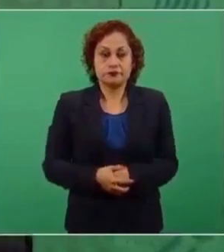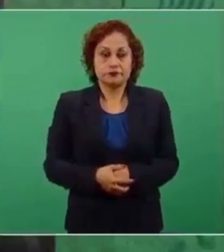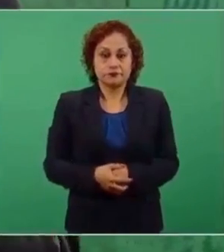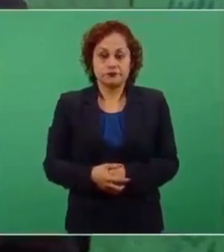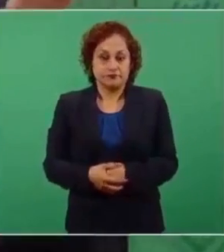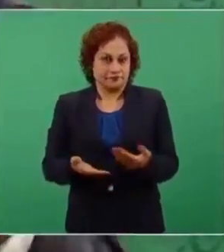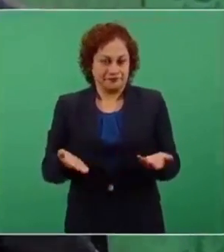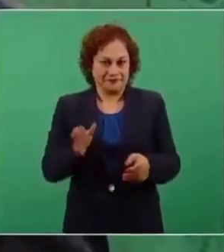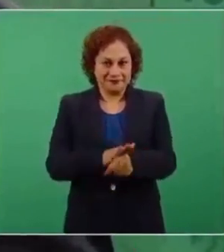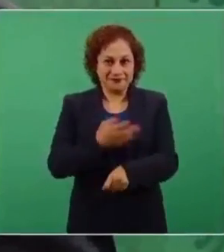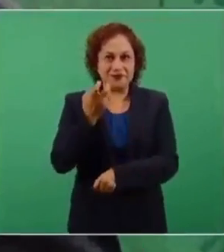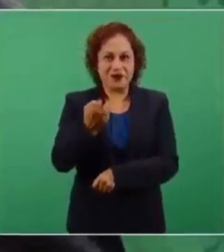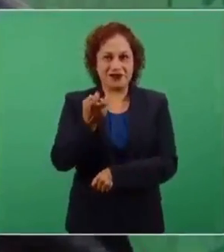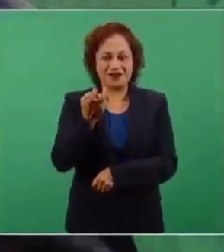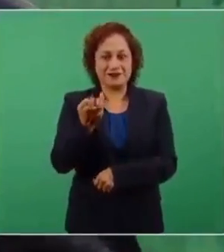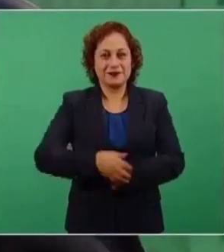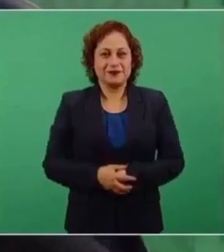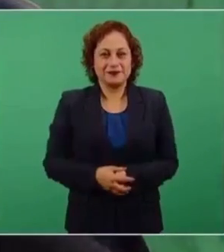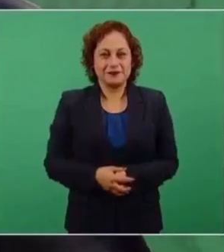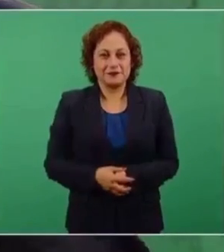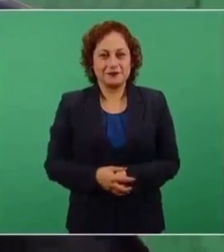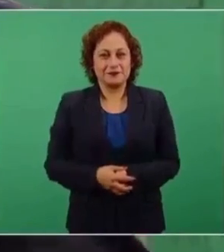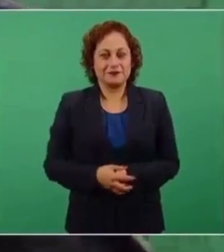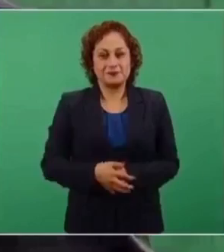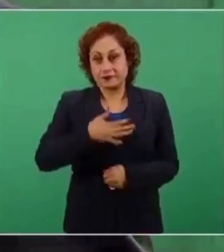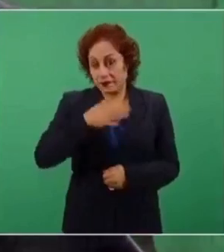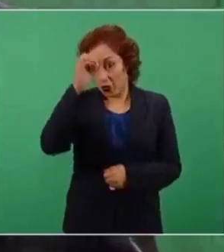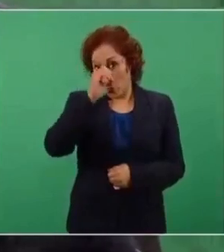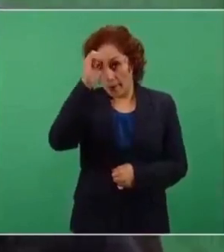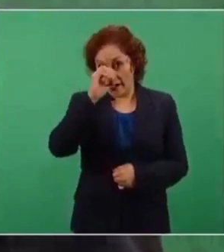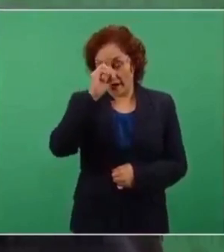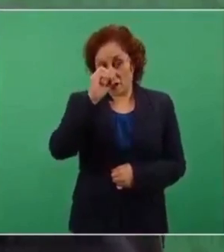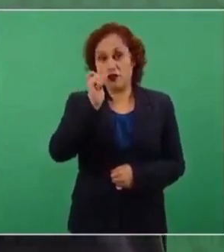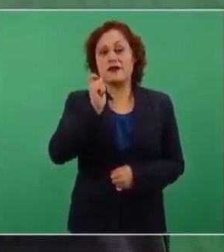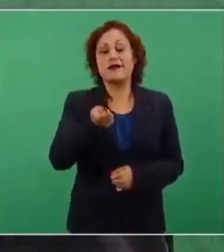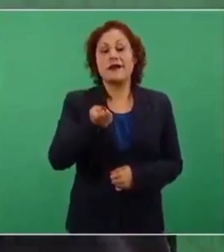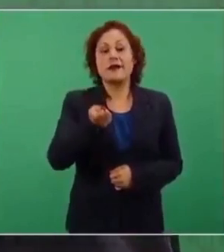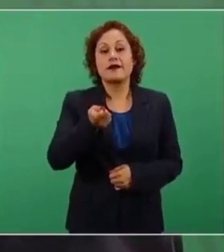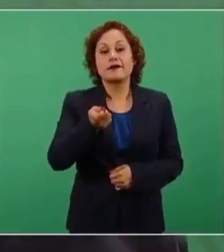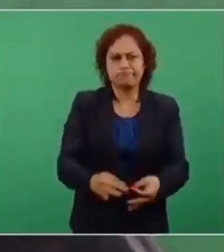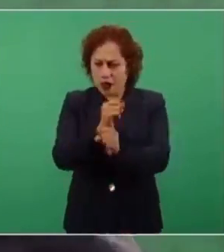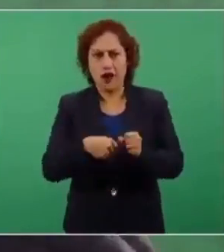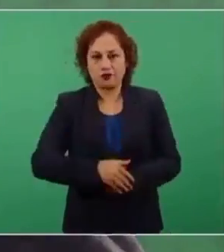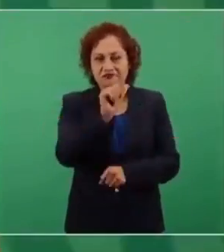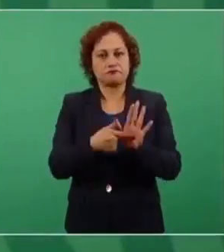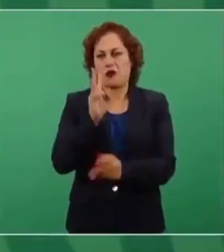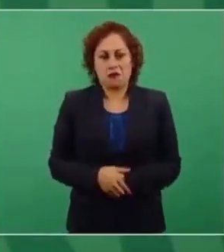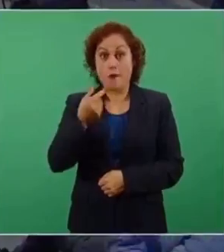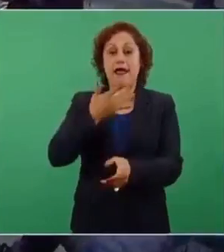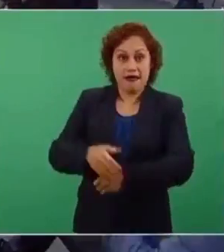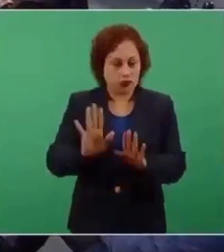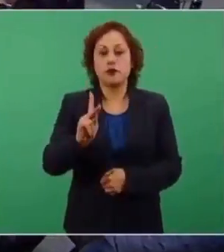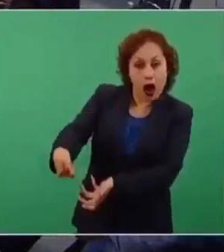Por eso no considero que se haya actuado con rectitud.